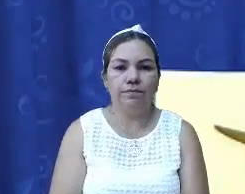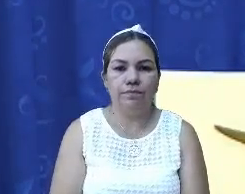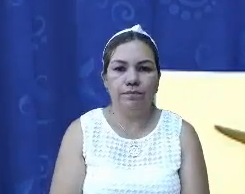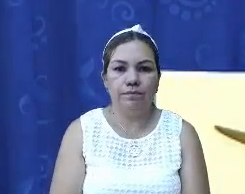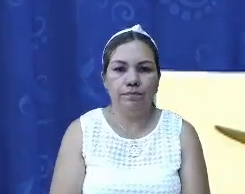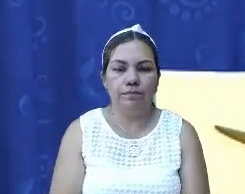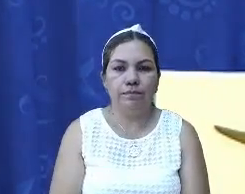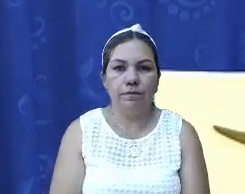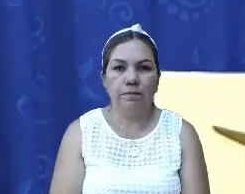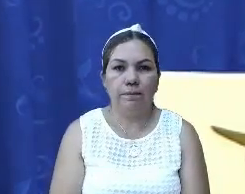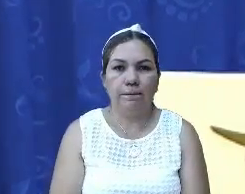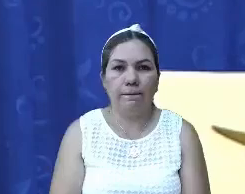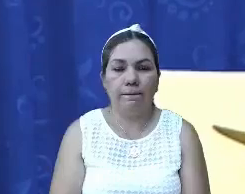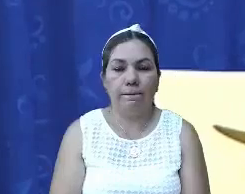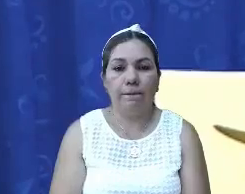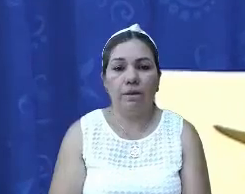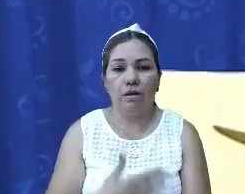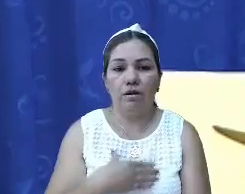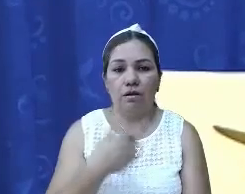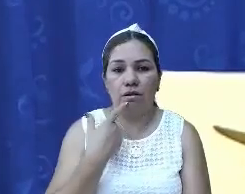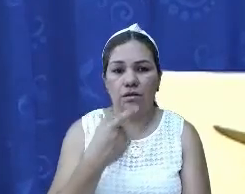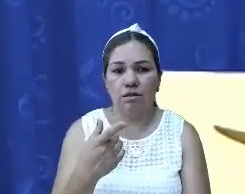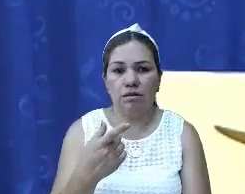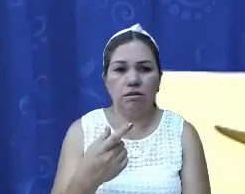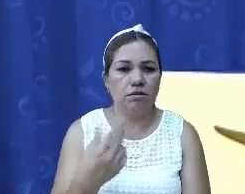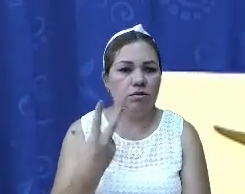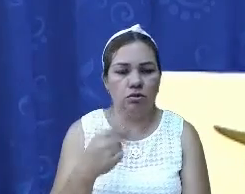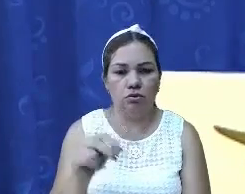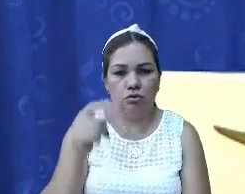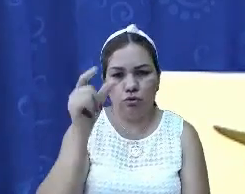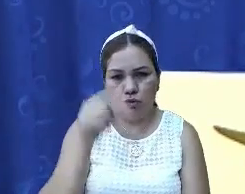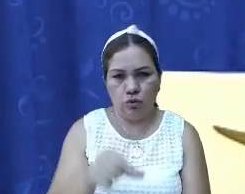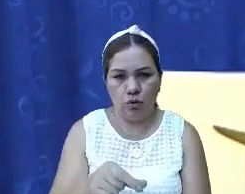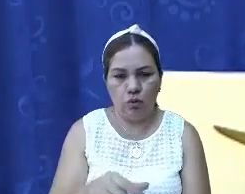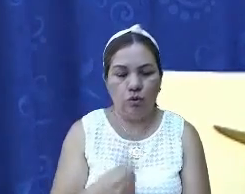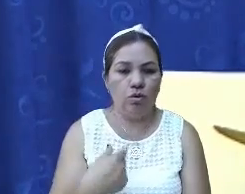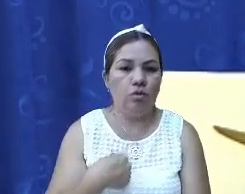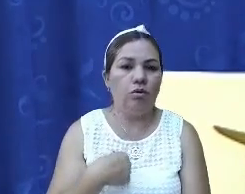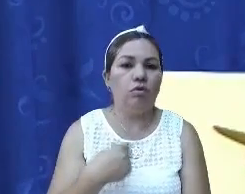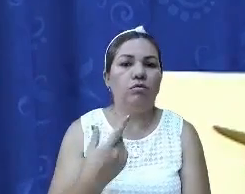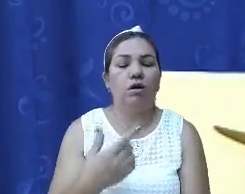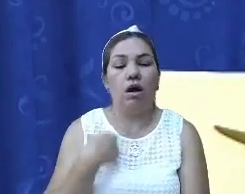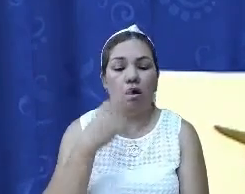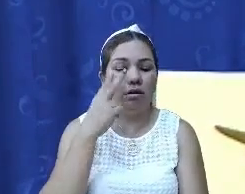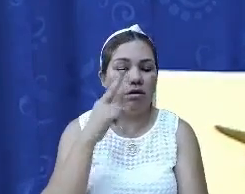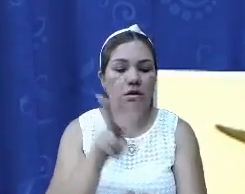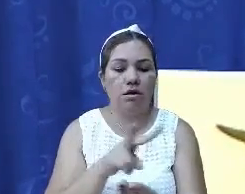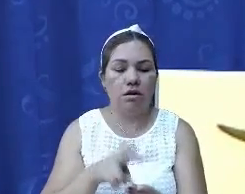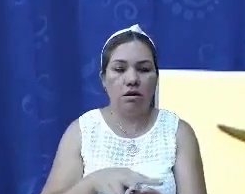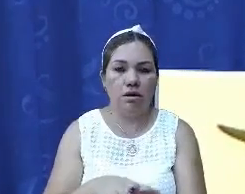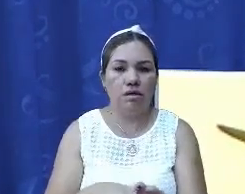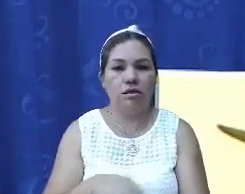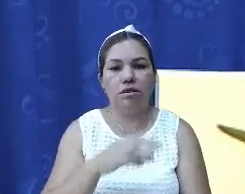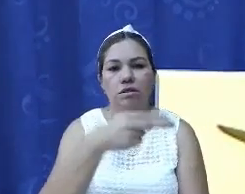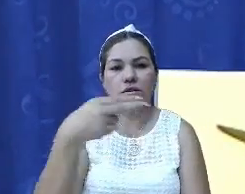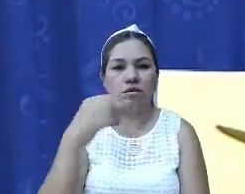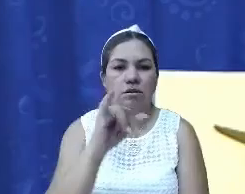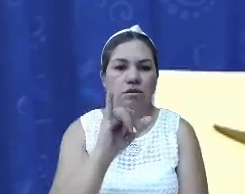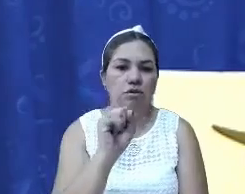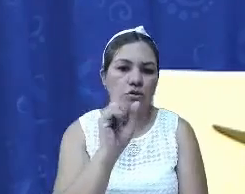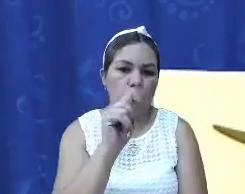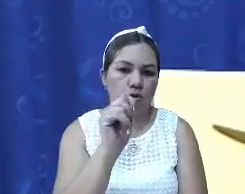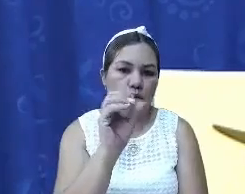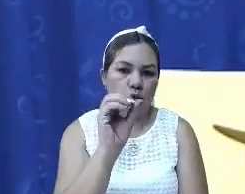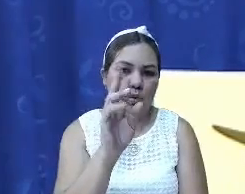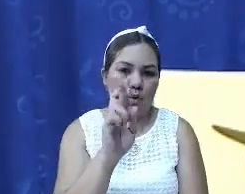Hombre. Quiere decir que no solamente nosotros tenemos que leer la historia de Noé como un cuento,